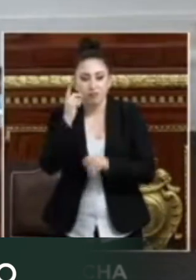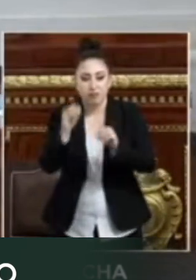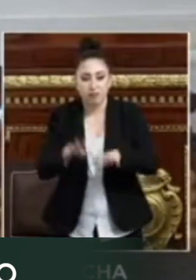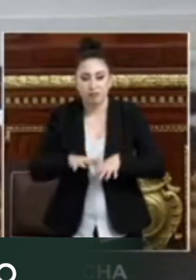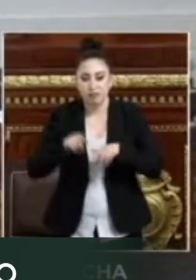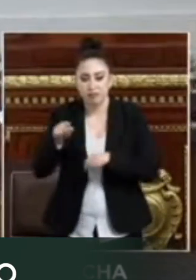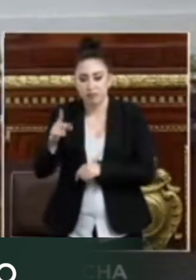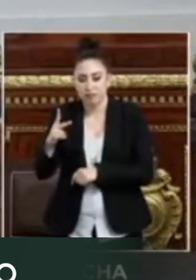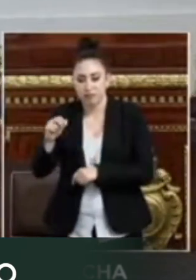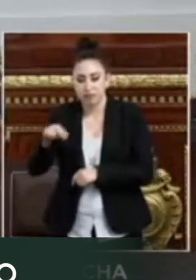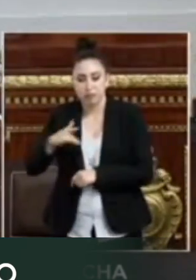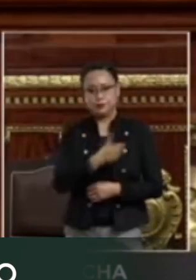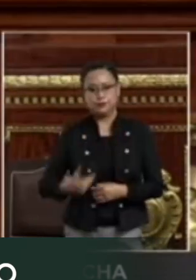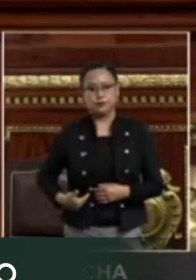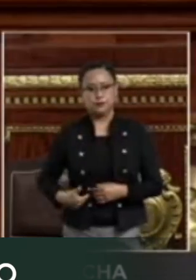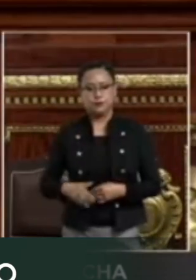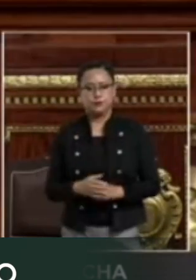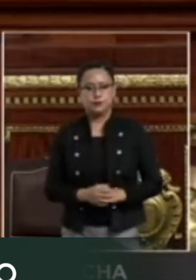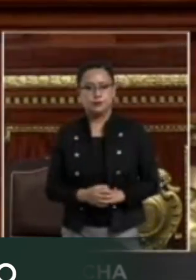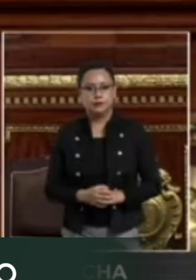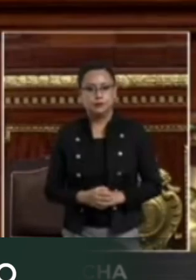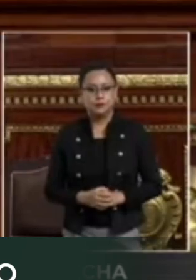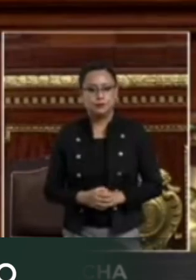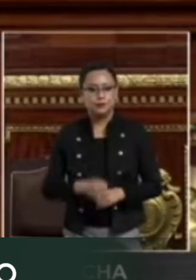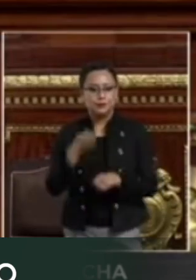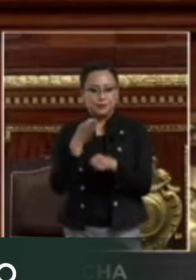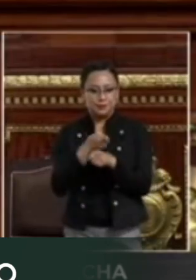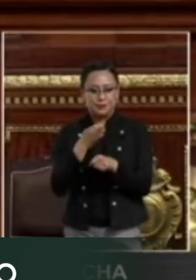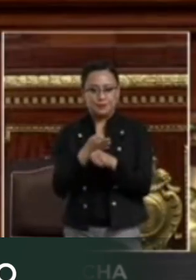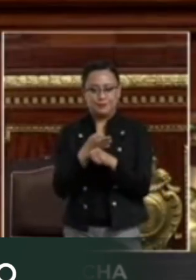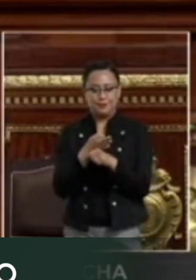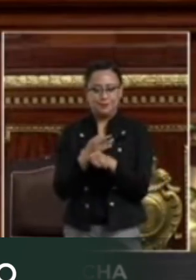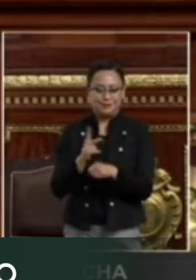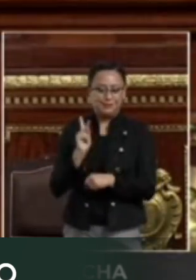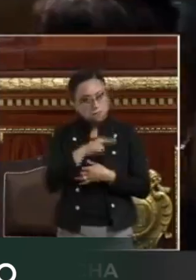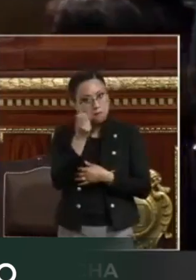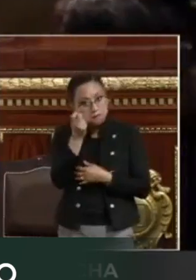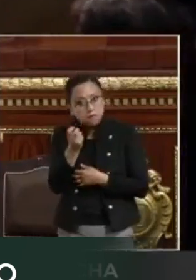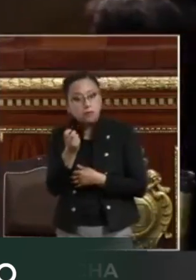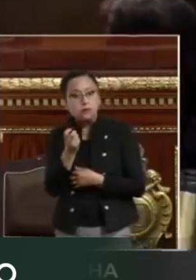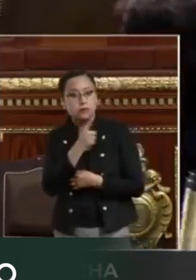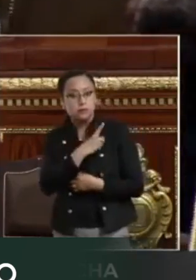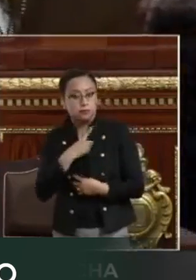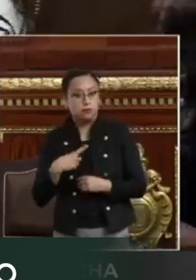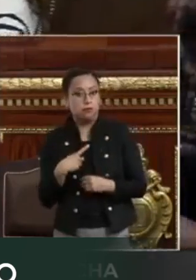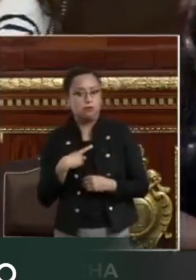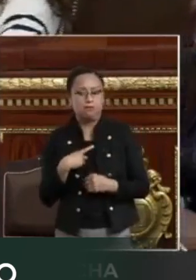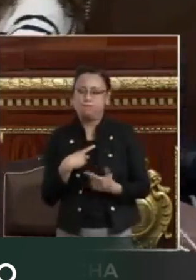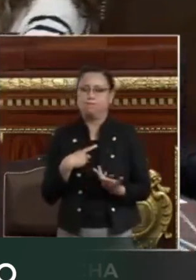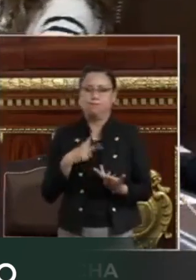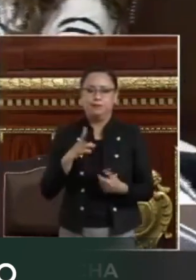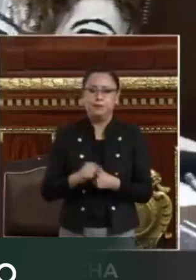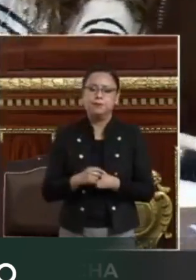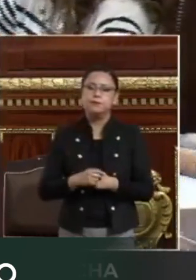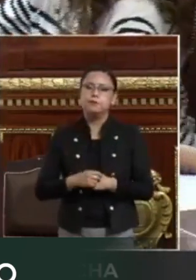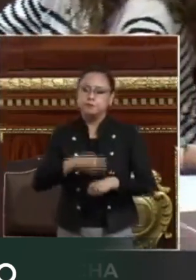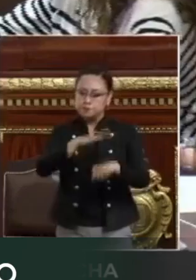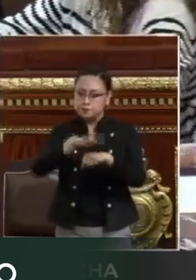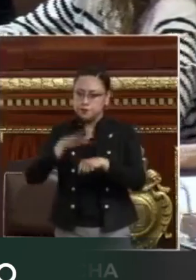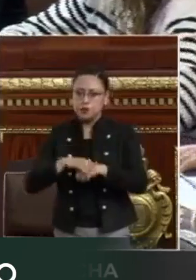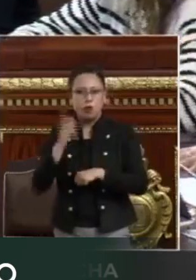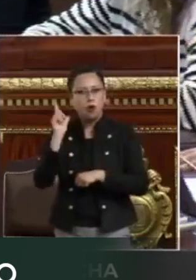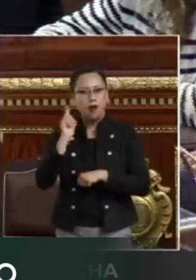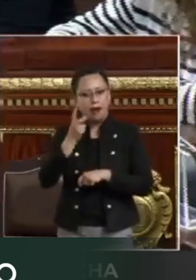Miriam Valeria Cruz Flores, Alberto Martínez Urincho, Nancy Marlene Núñez Reséndiz, Gerardo Villanueva